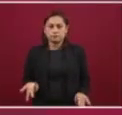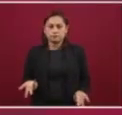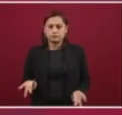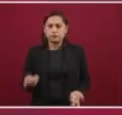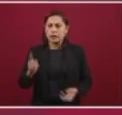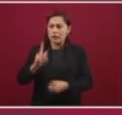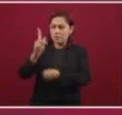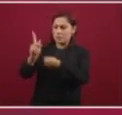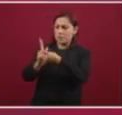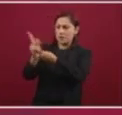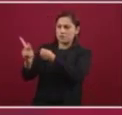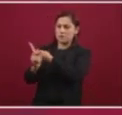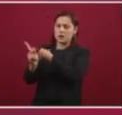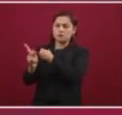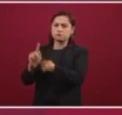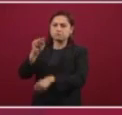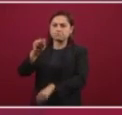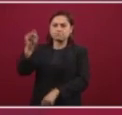donde